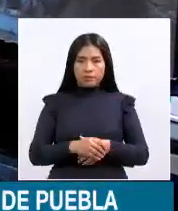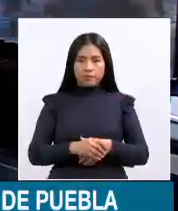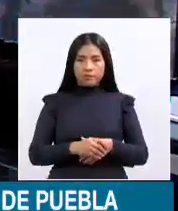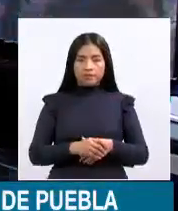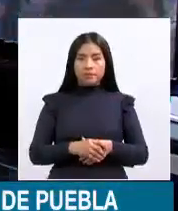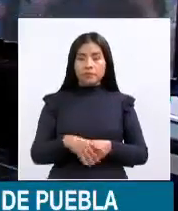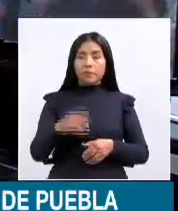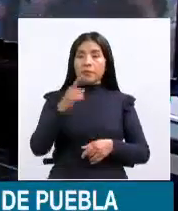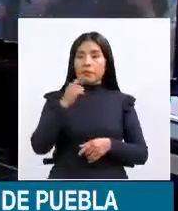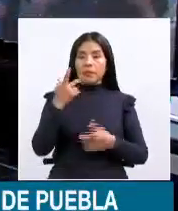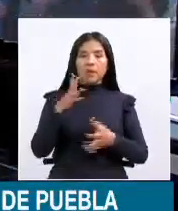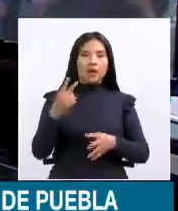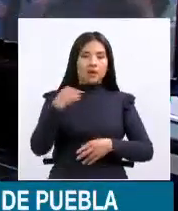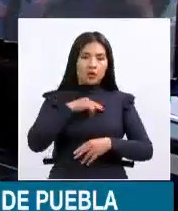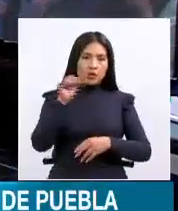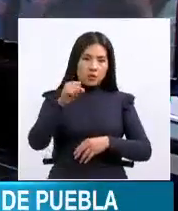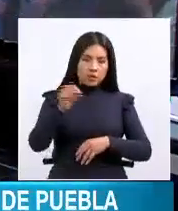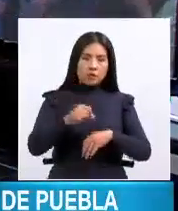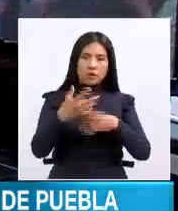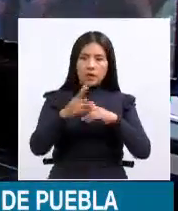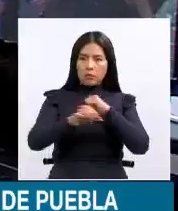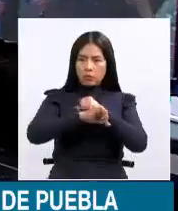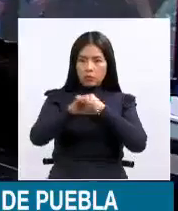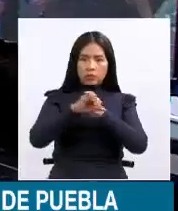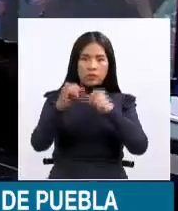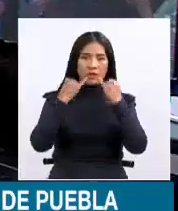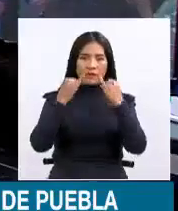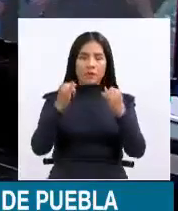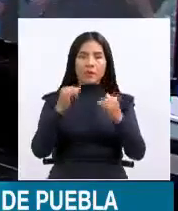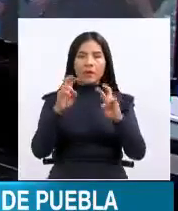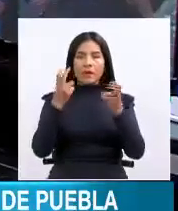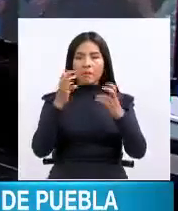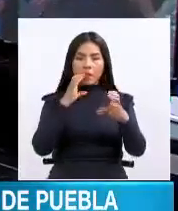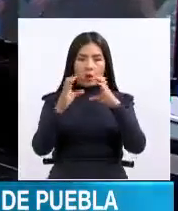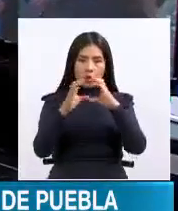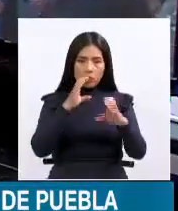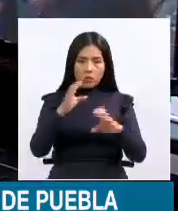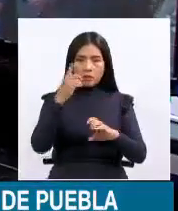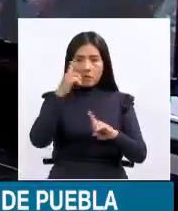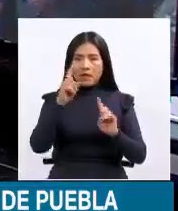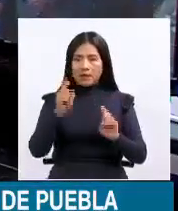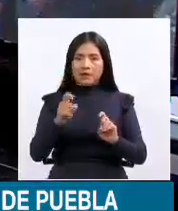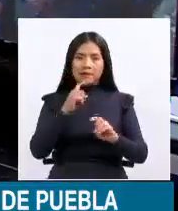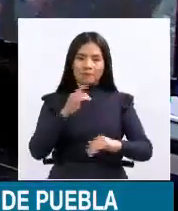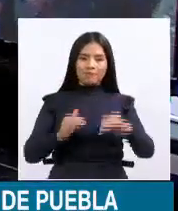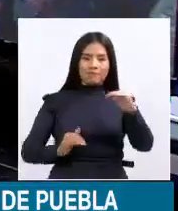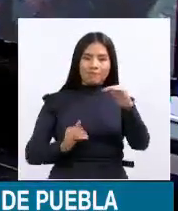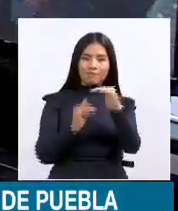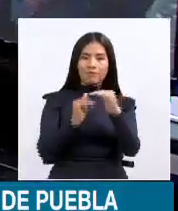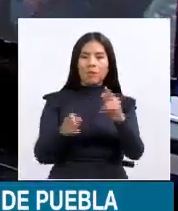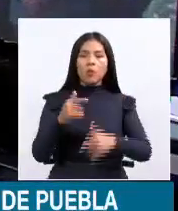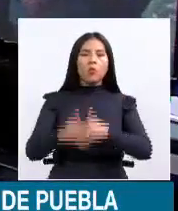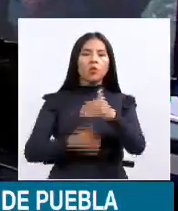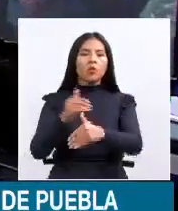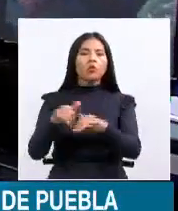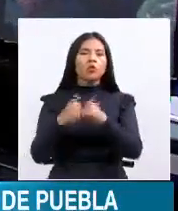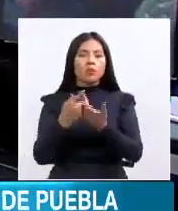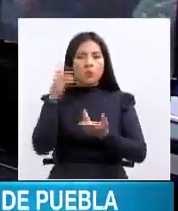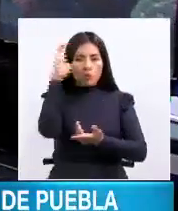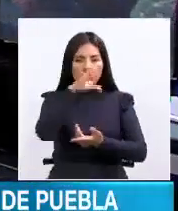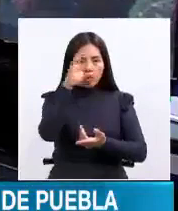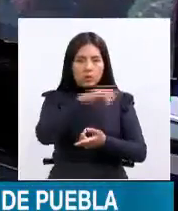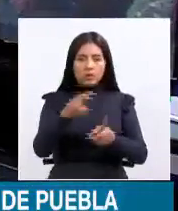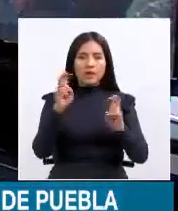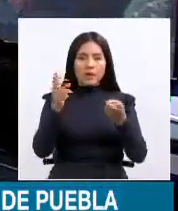un comunicado recientemente apoyando el proceso de búsqueda, de reconstrucción